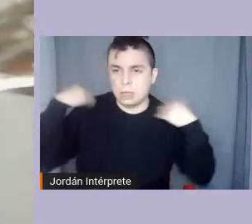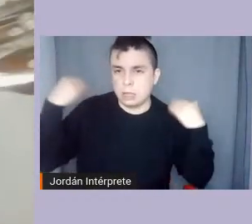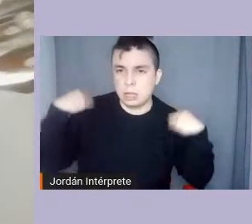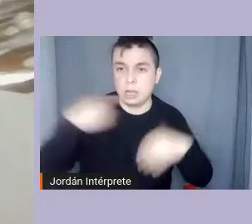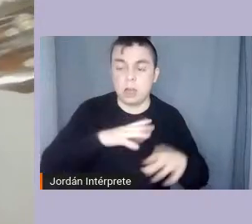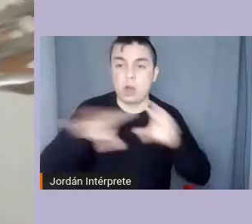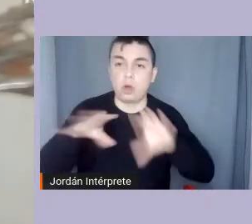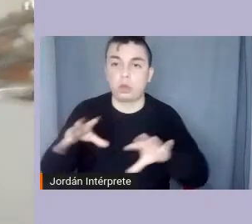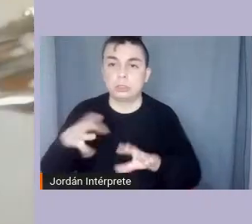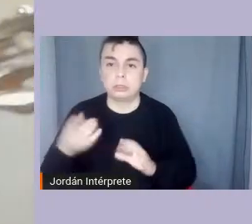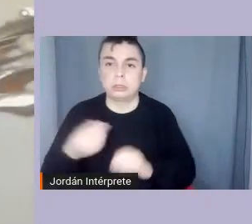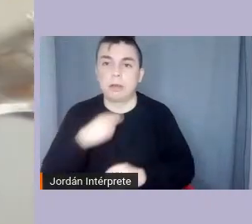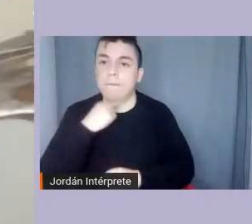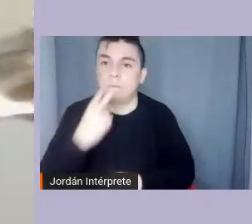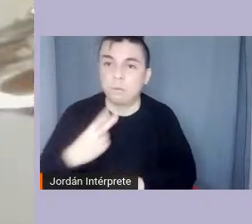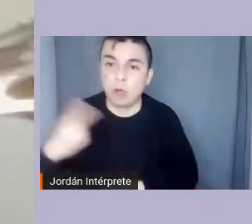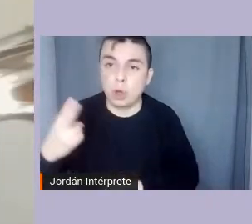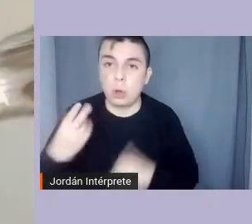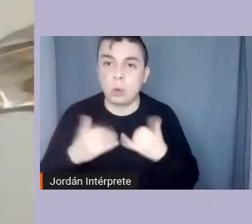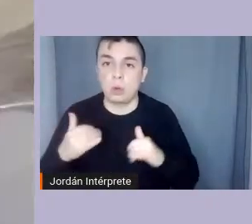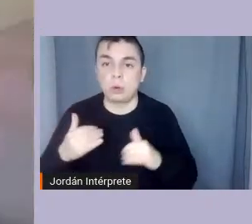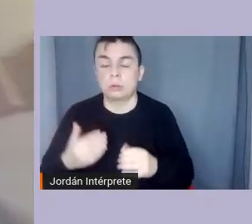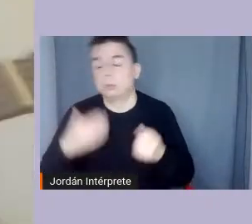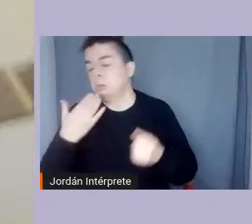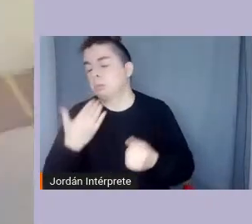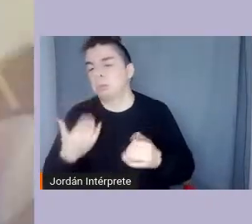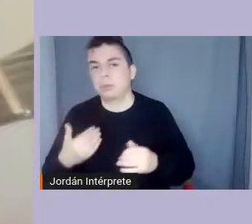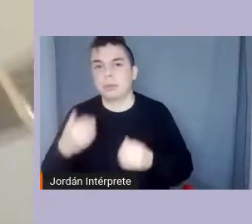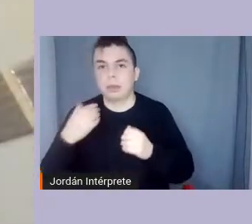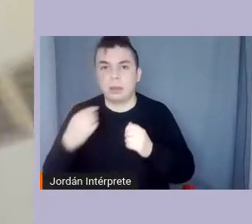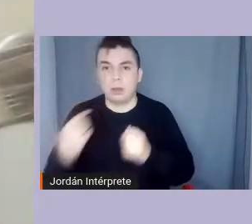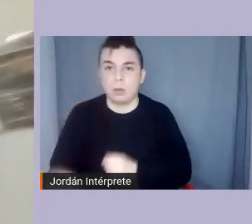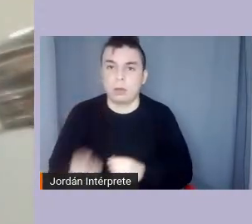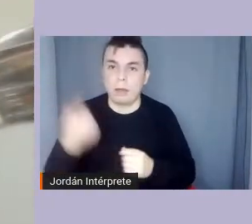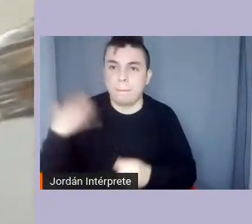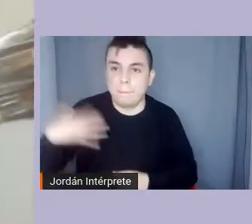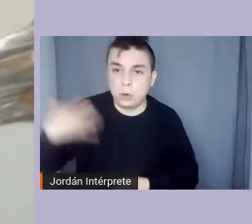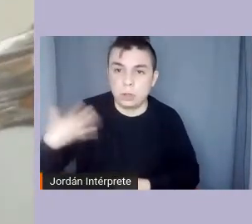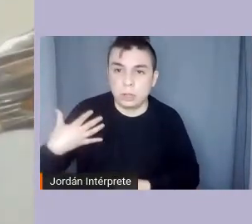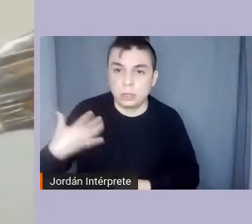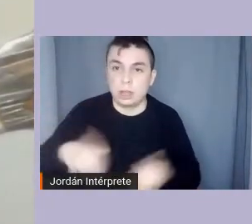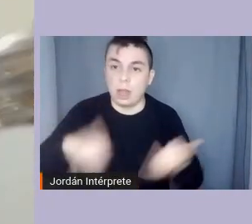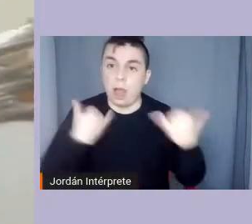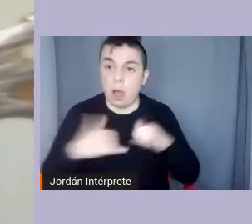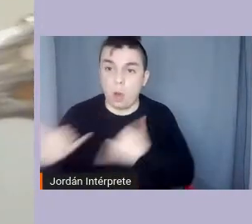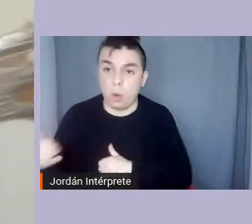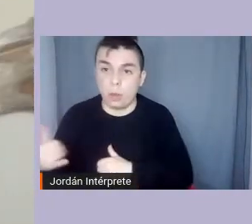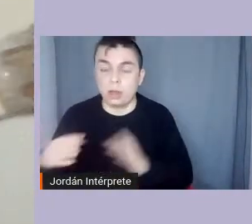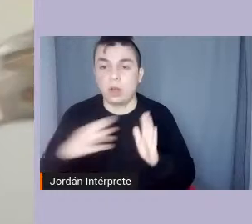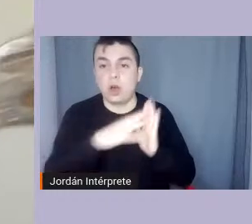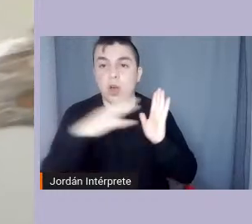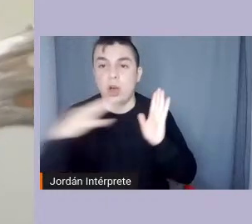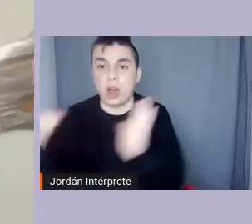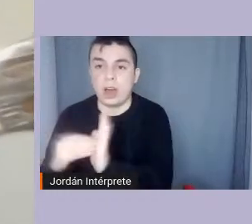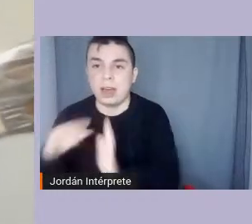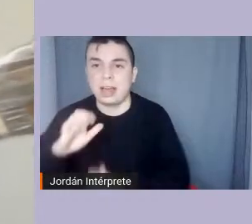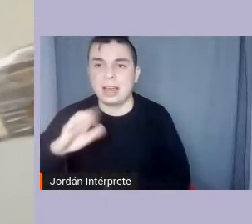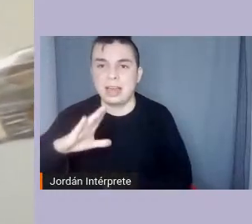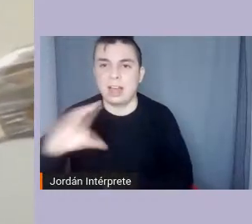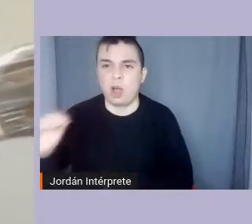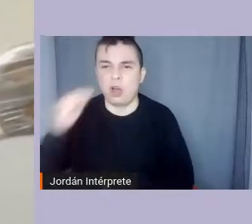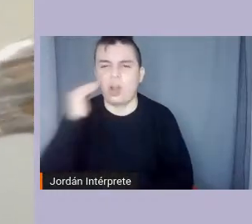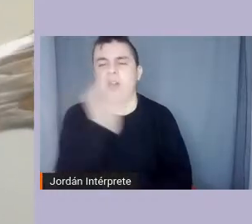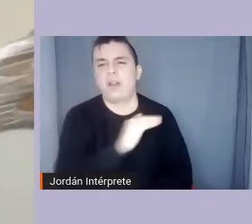onomatopélicos y sobre todo con el espectacular, único y bien ponderado juego del eco. El juego del eco a los niños